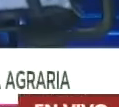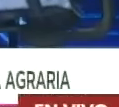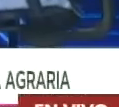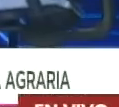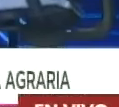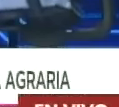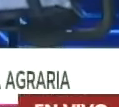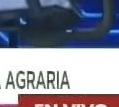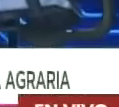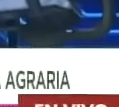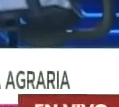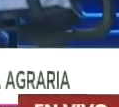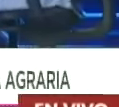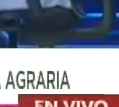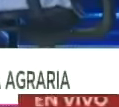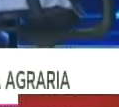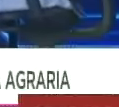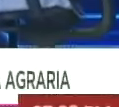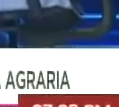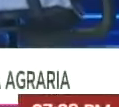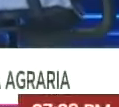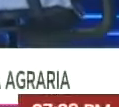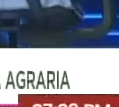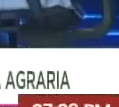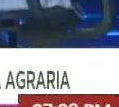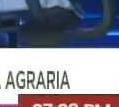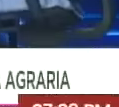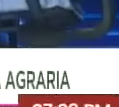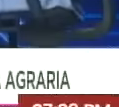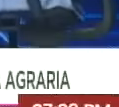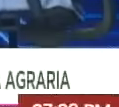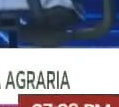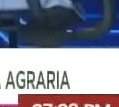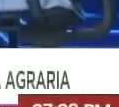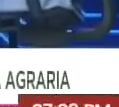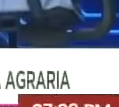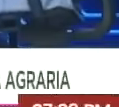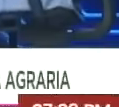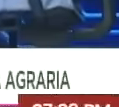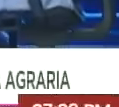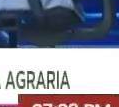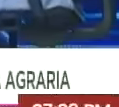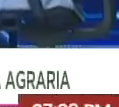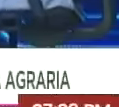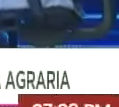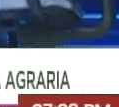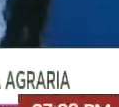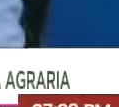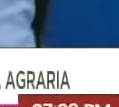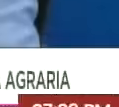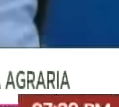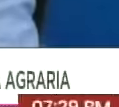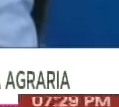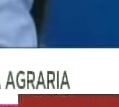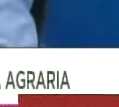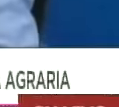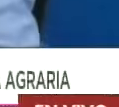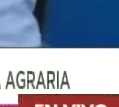bienestar social. El derecho a la educación, a la salud, al ingreso justo, a las pensiones, a la